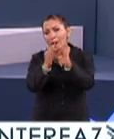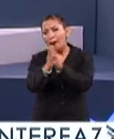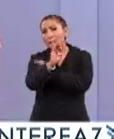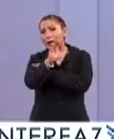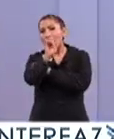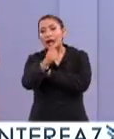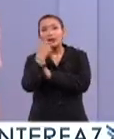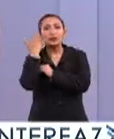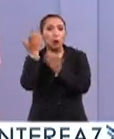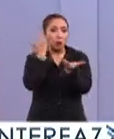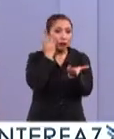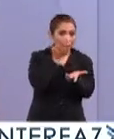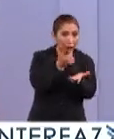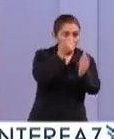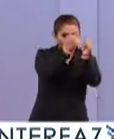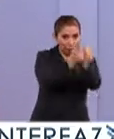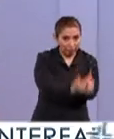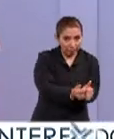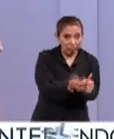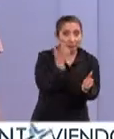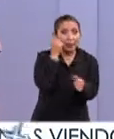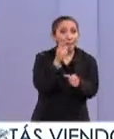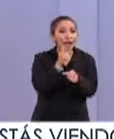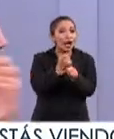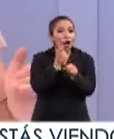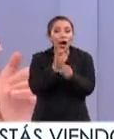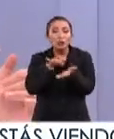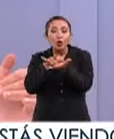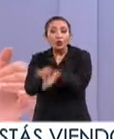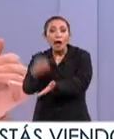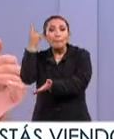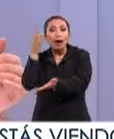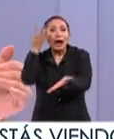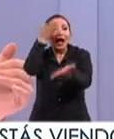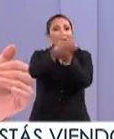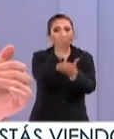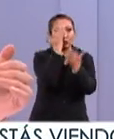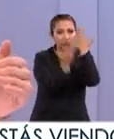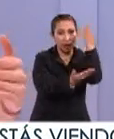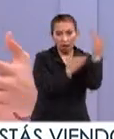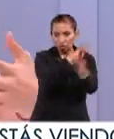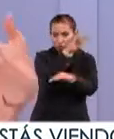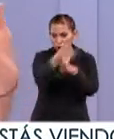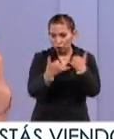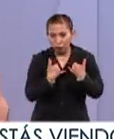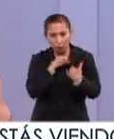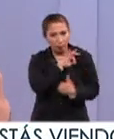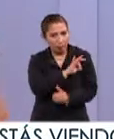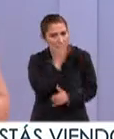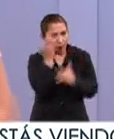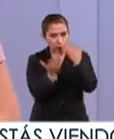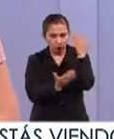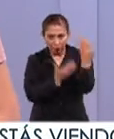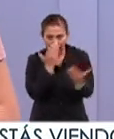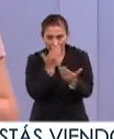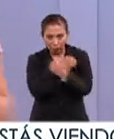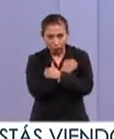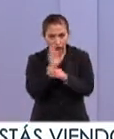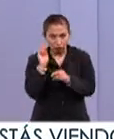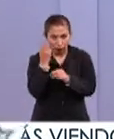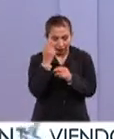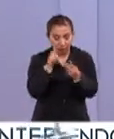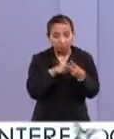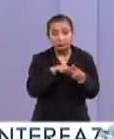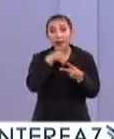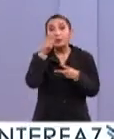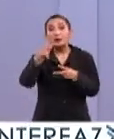que buscan desde la permanencia, primero el acceso, poner el suelo parejo para que todos los jóvenes puedan tener acceso a la educación superior.